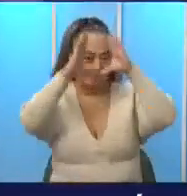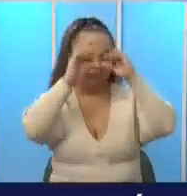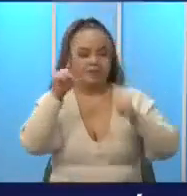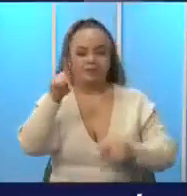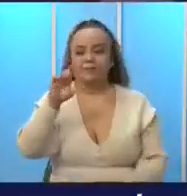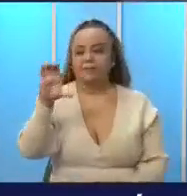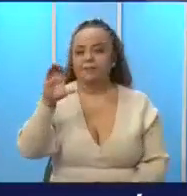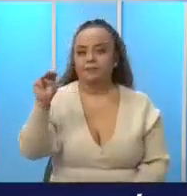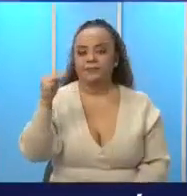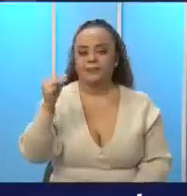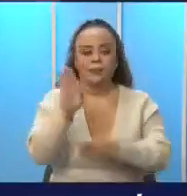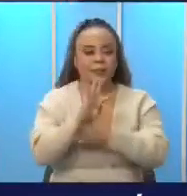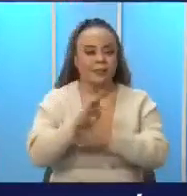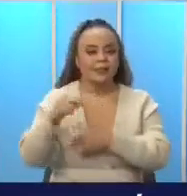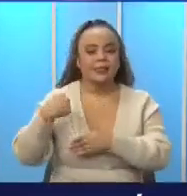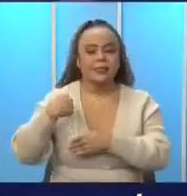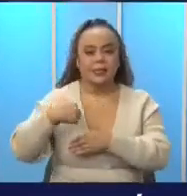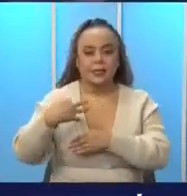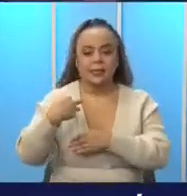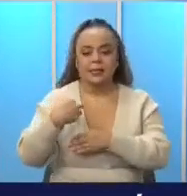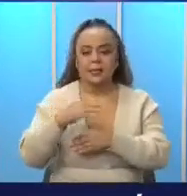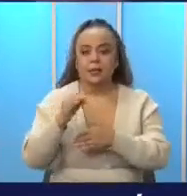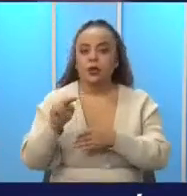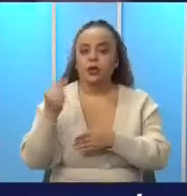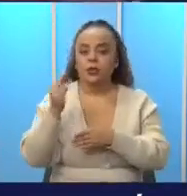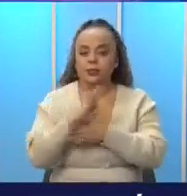Paulo Contreras Méndez noticias